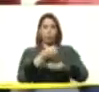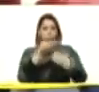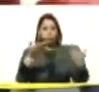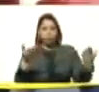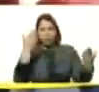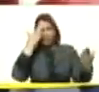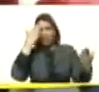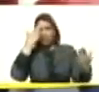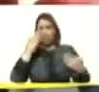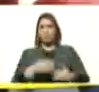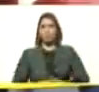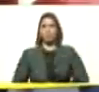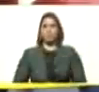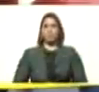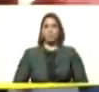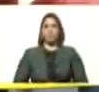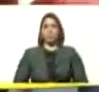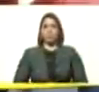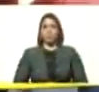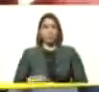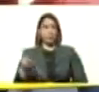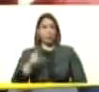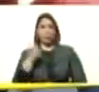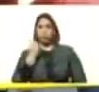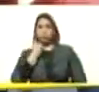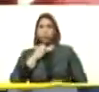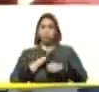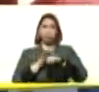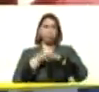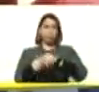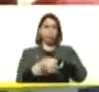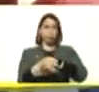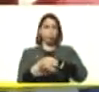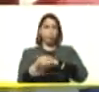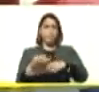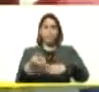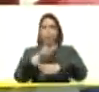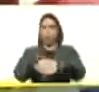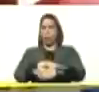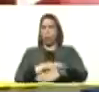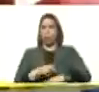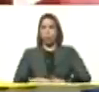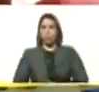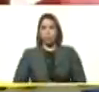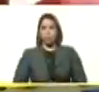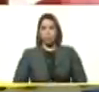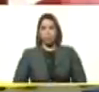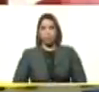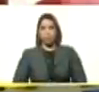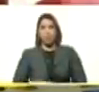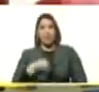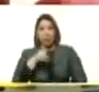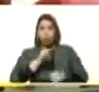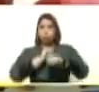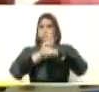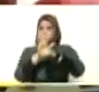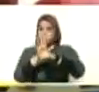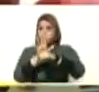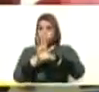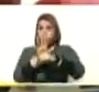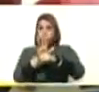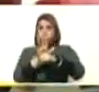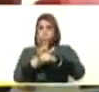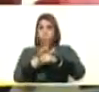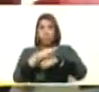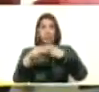saben. No es una variante más letal, es coronavirus. Que